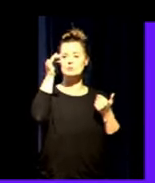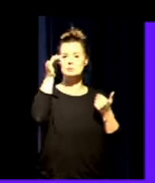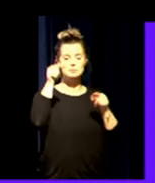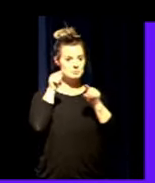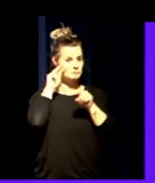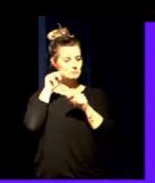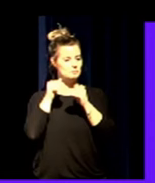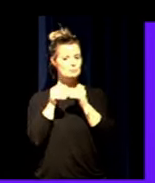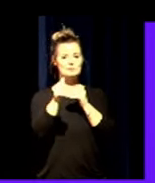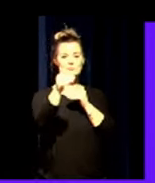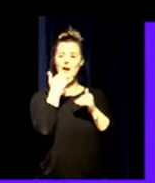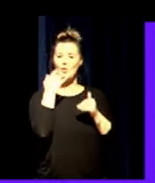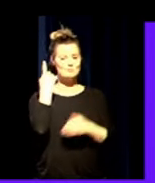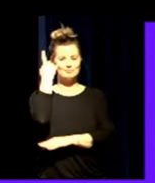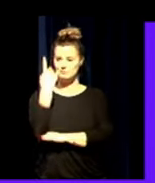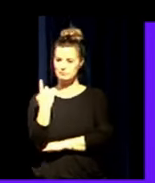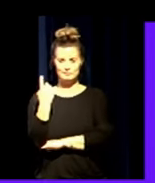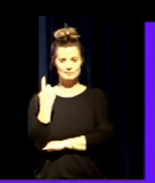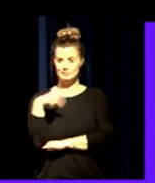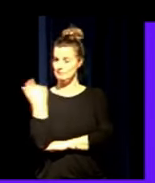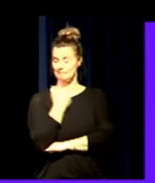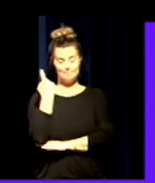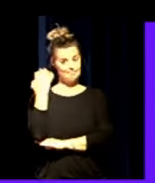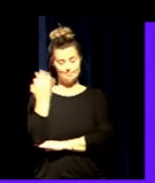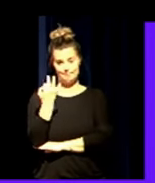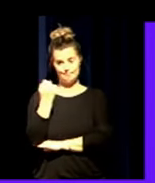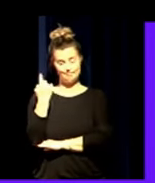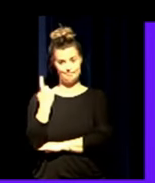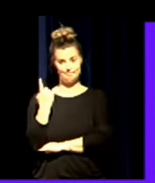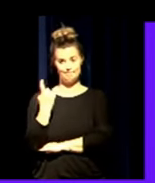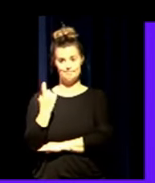algo necesario que necesitamos y que